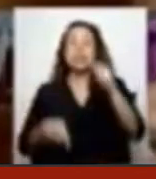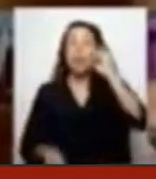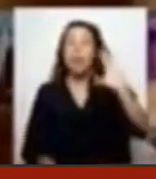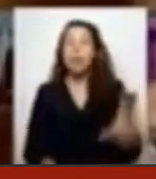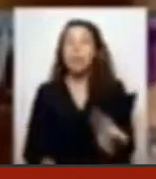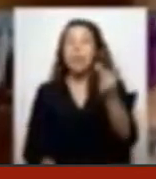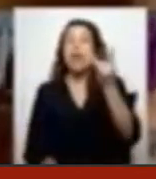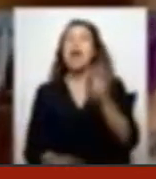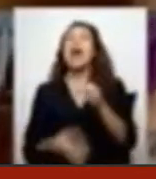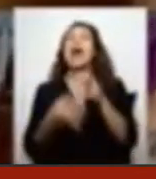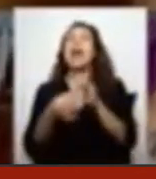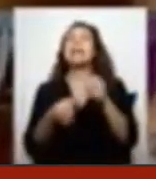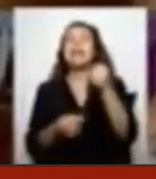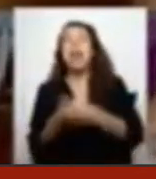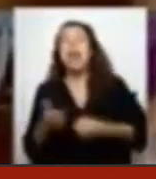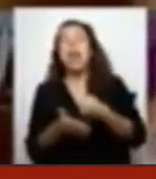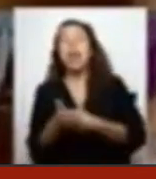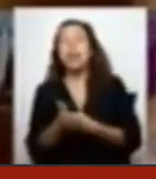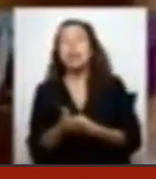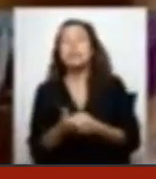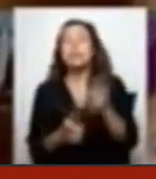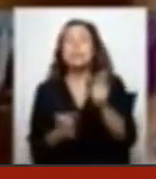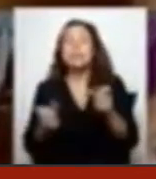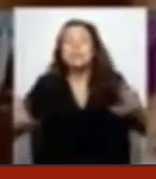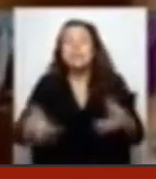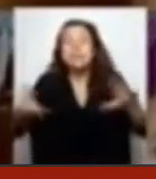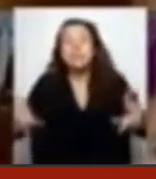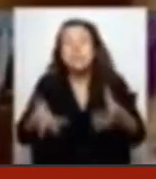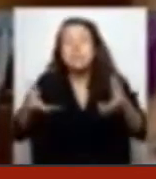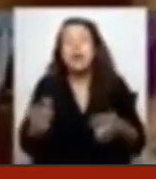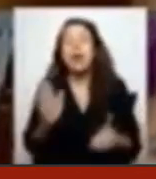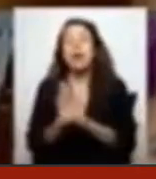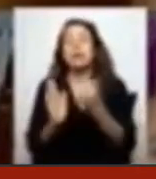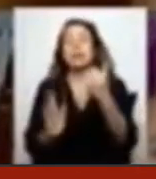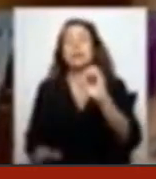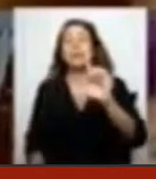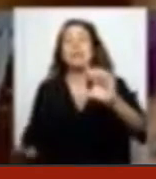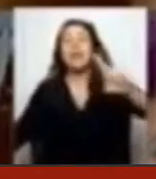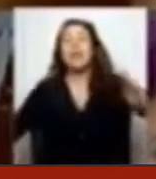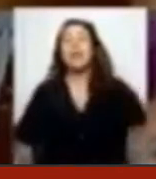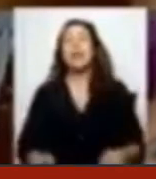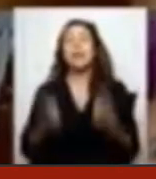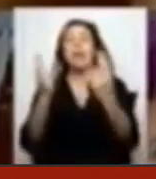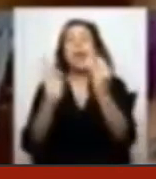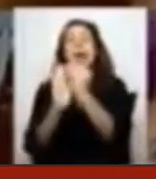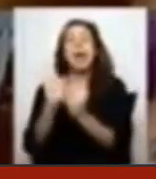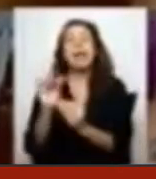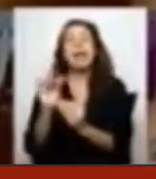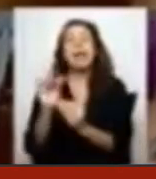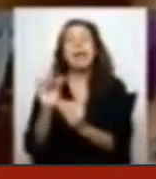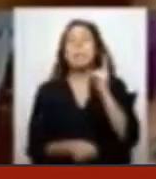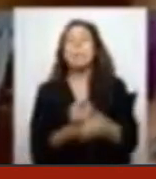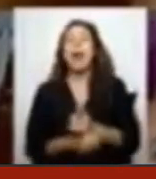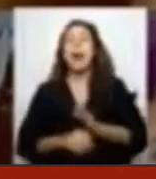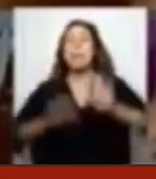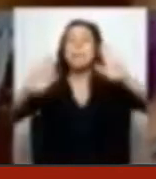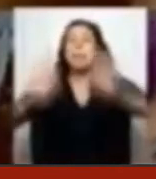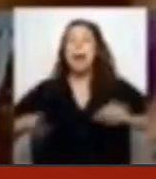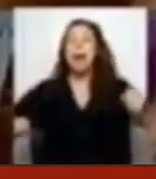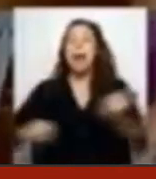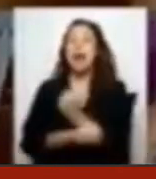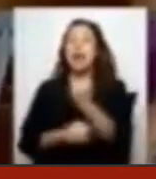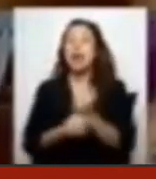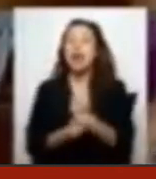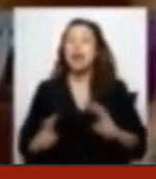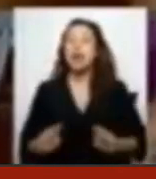de los activistas y, en base al decreto 107 y para recopilar antecedentes, Servio ordenó la paralización de obras. Hasta ese momento se había ejecutado la mitad